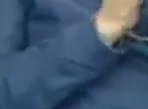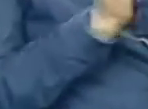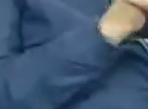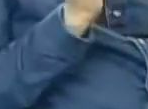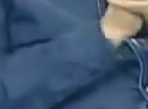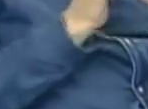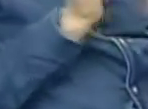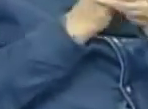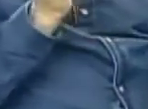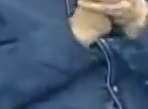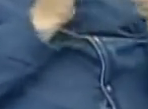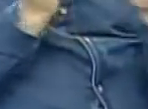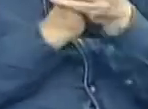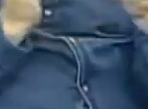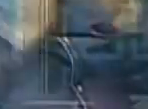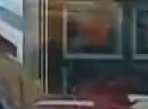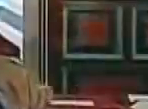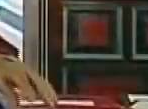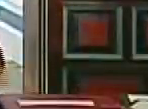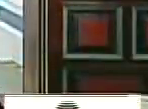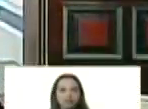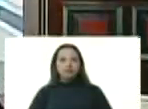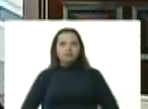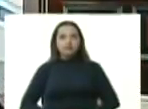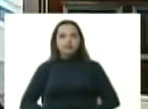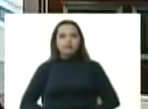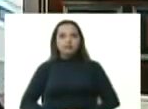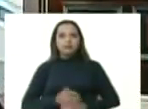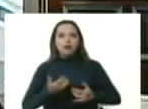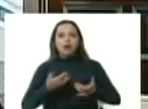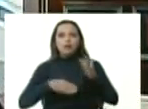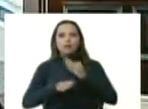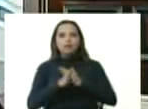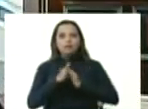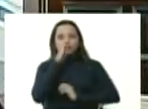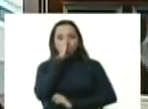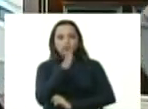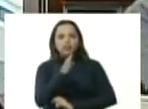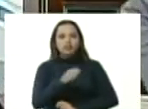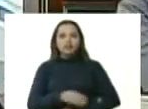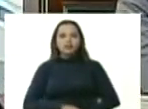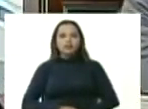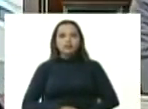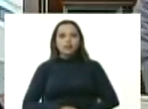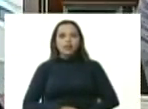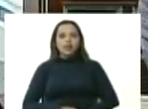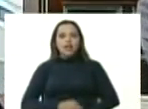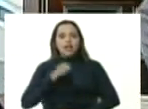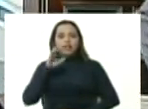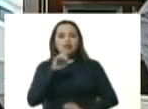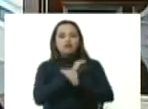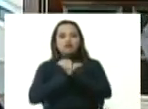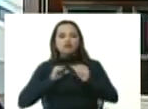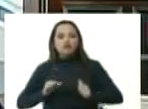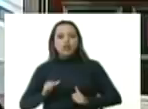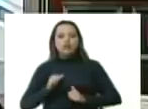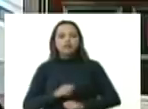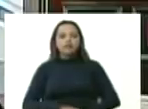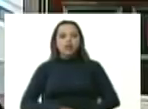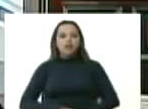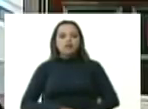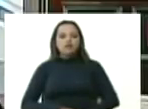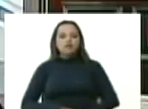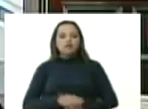bueno nos vamos directo directo vía satélite a portuguesa allá en el municipio Esteller